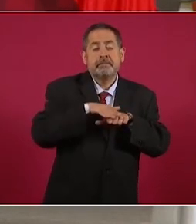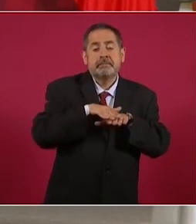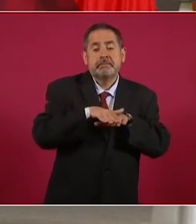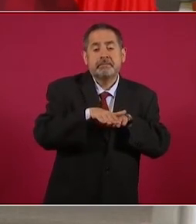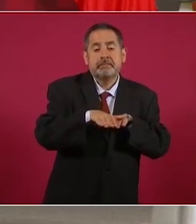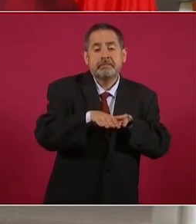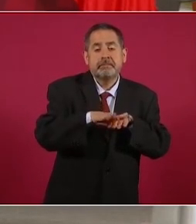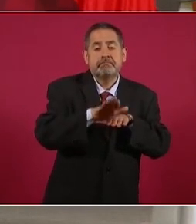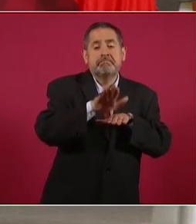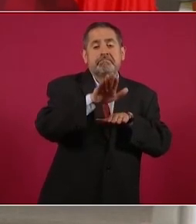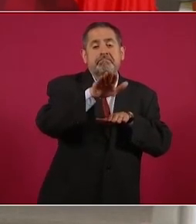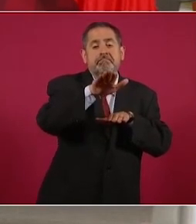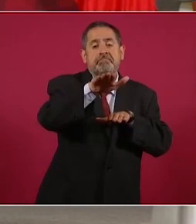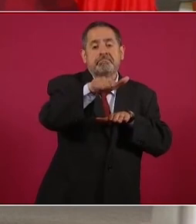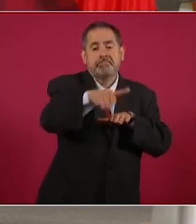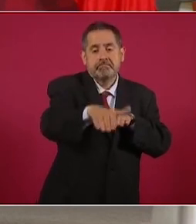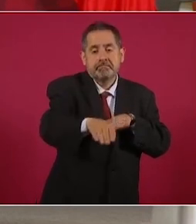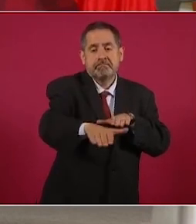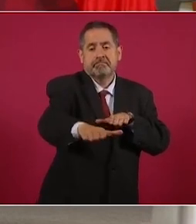se brinca,